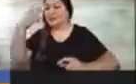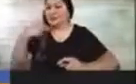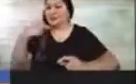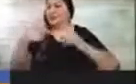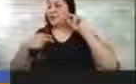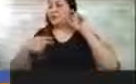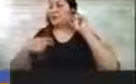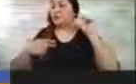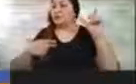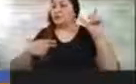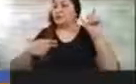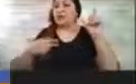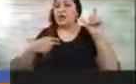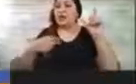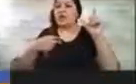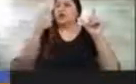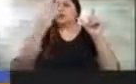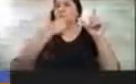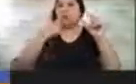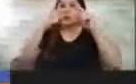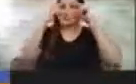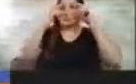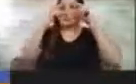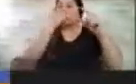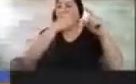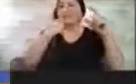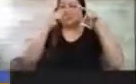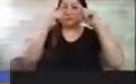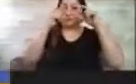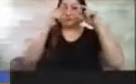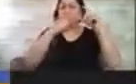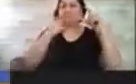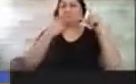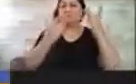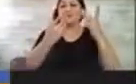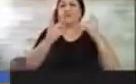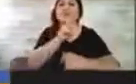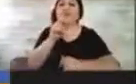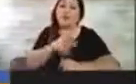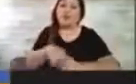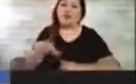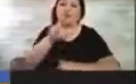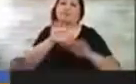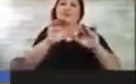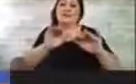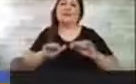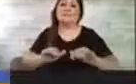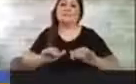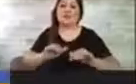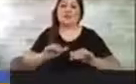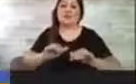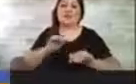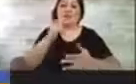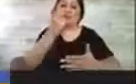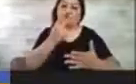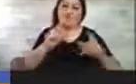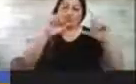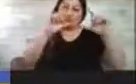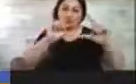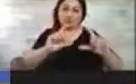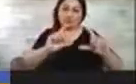Y tampoco usar estos emojis que aparecen en la pantalla que son hechos con signos de puntuación